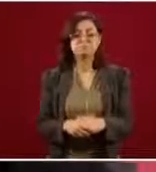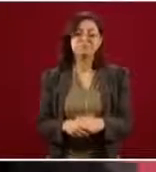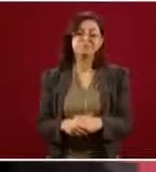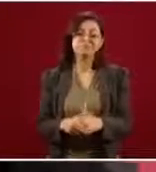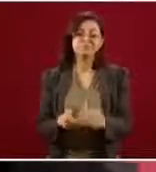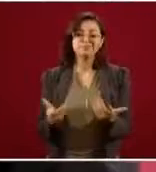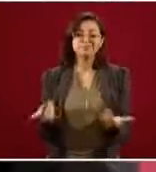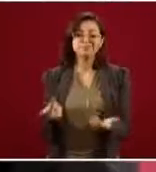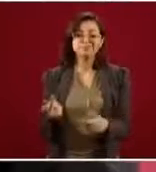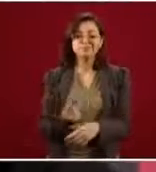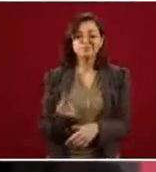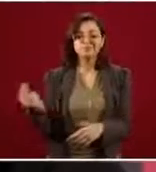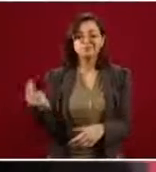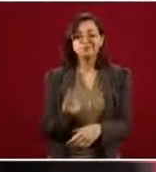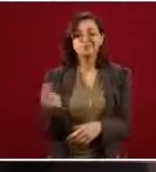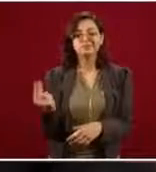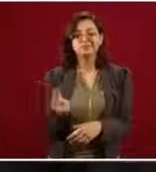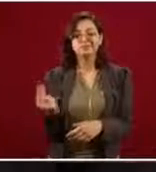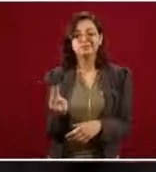requiere